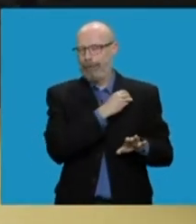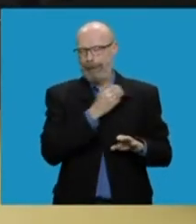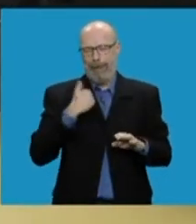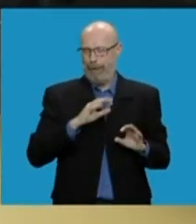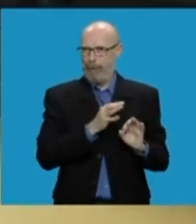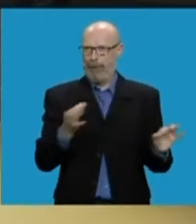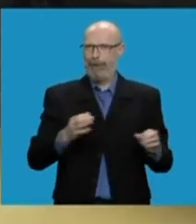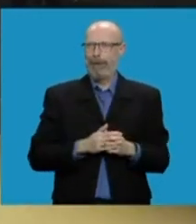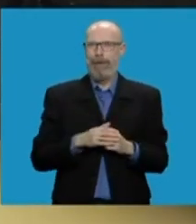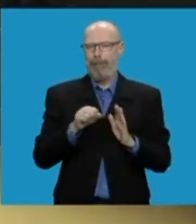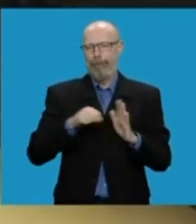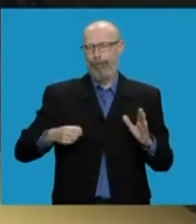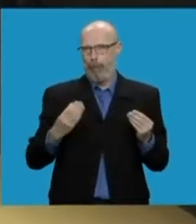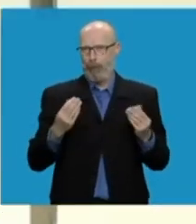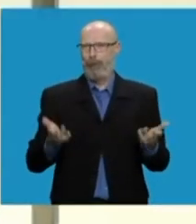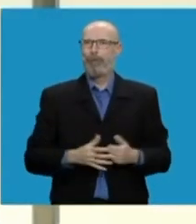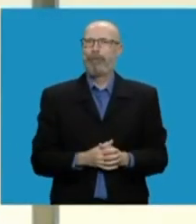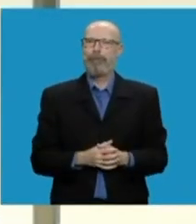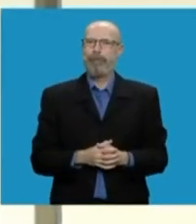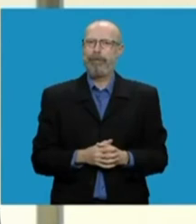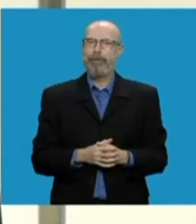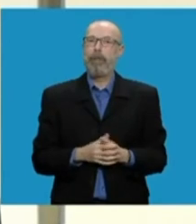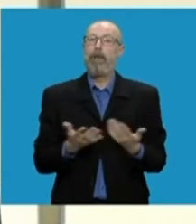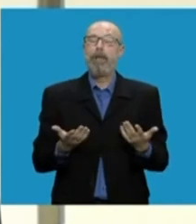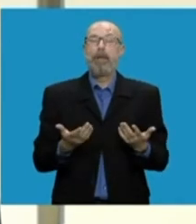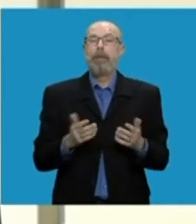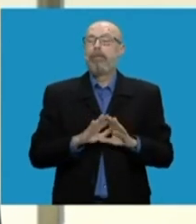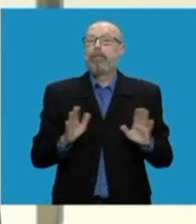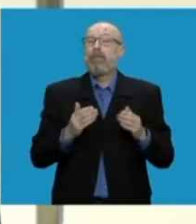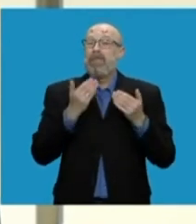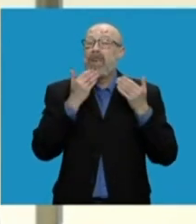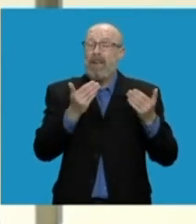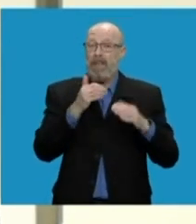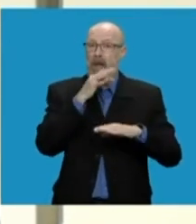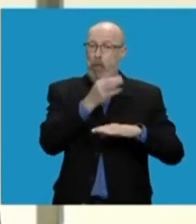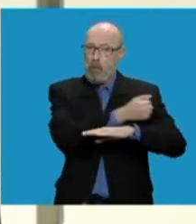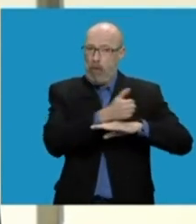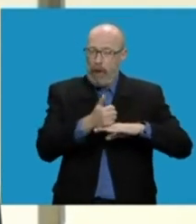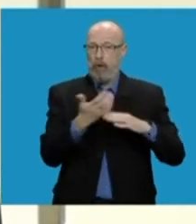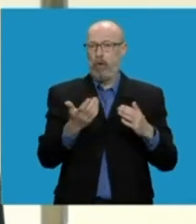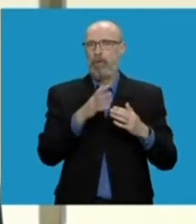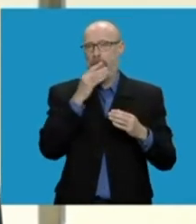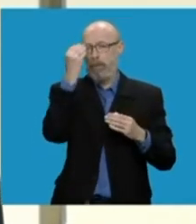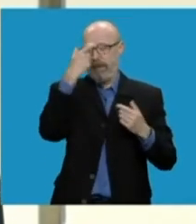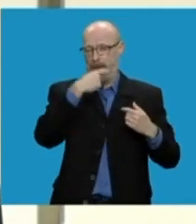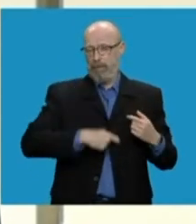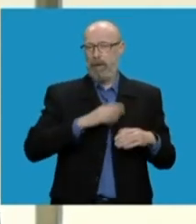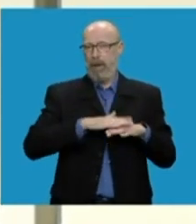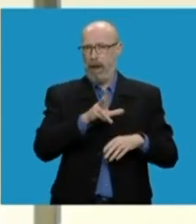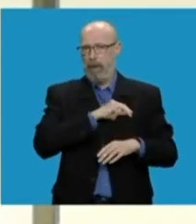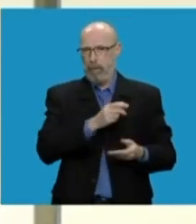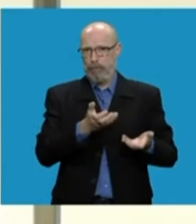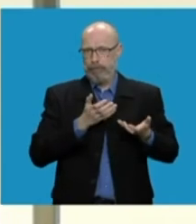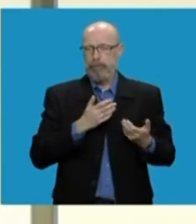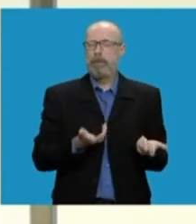que os he contado ya muchos cuentos, y decir que muchas gracias al jurado que ha pensado en mí para este premio, del